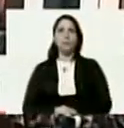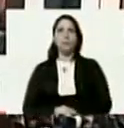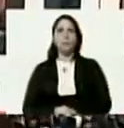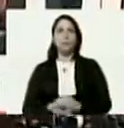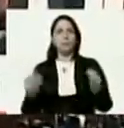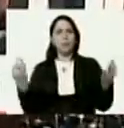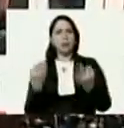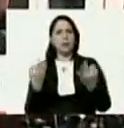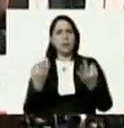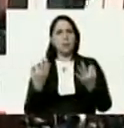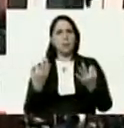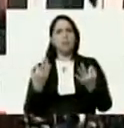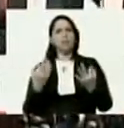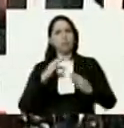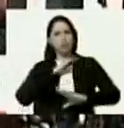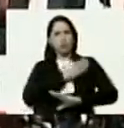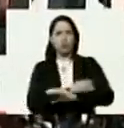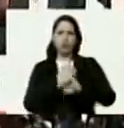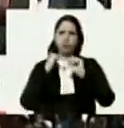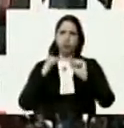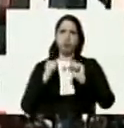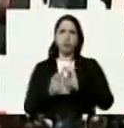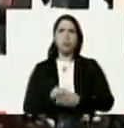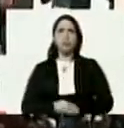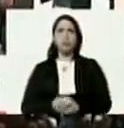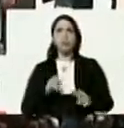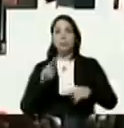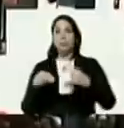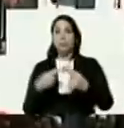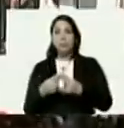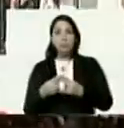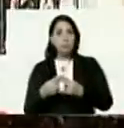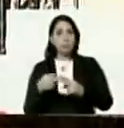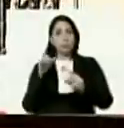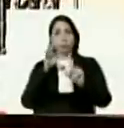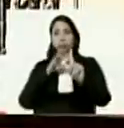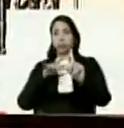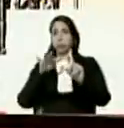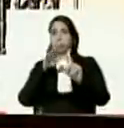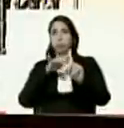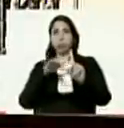siempre guerreros, nadie se llame engaño.